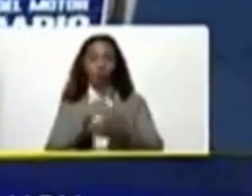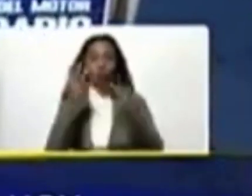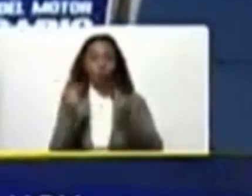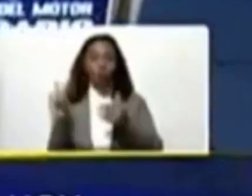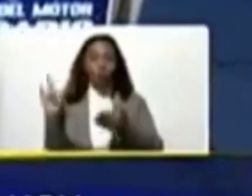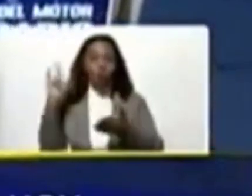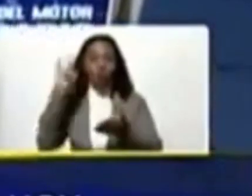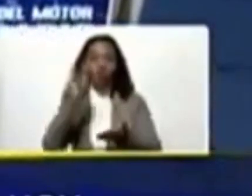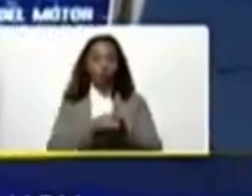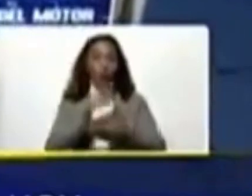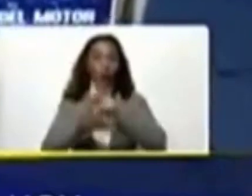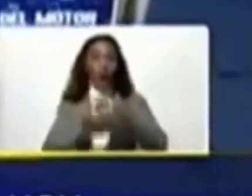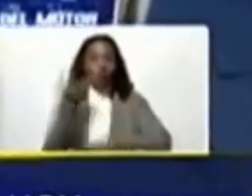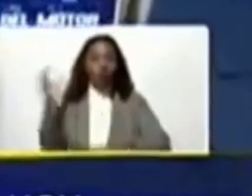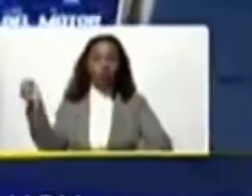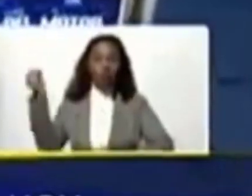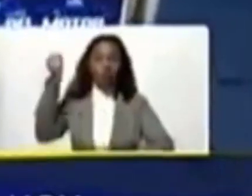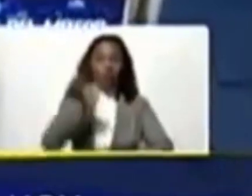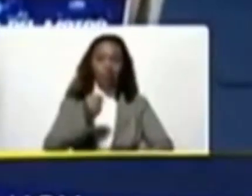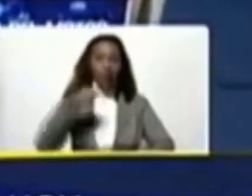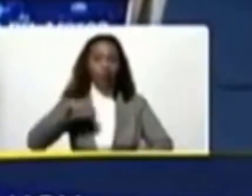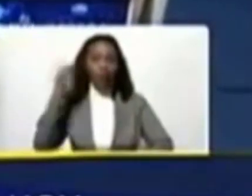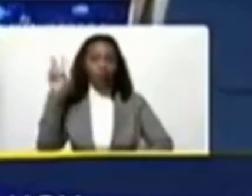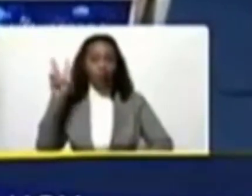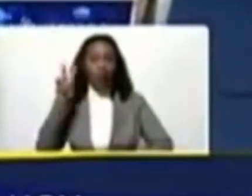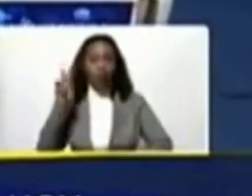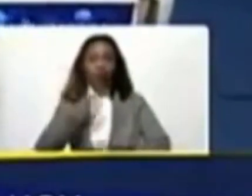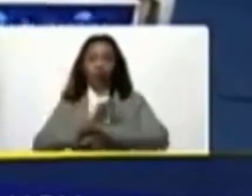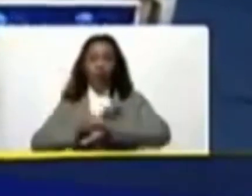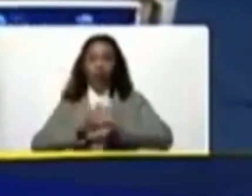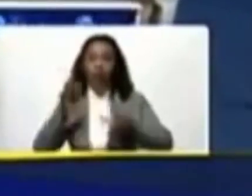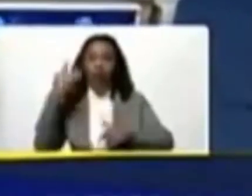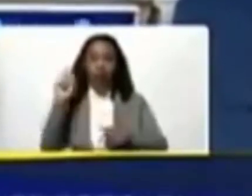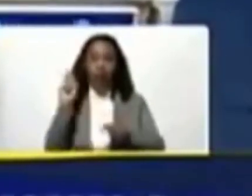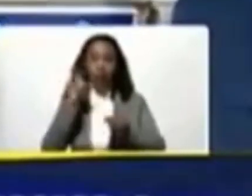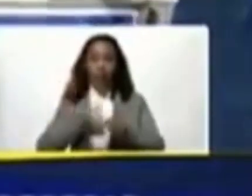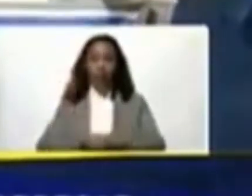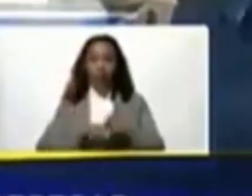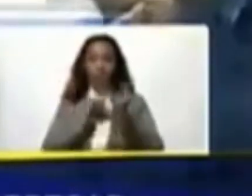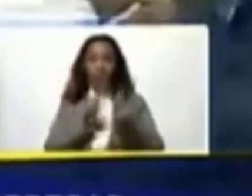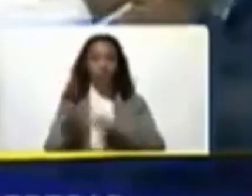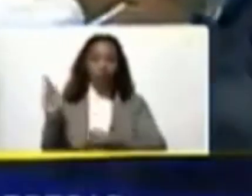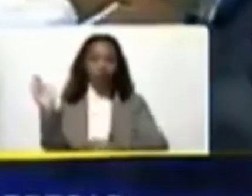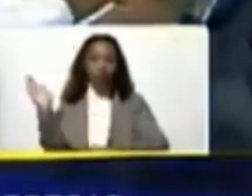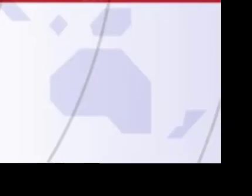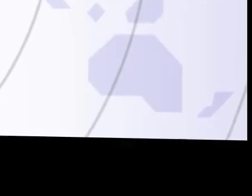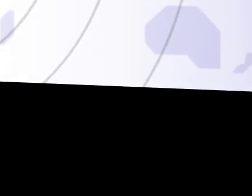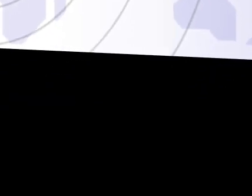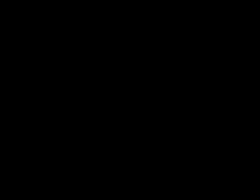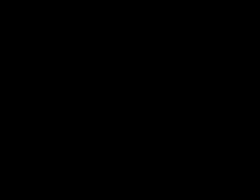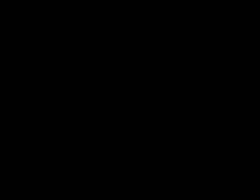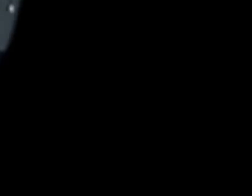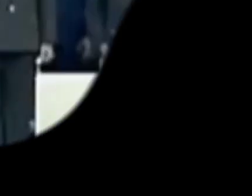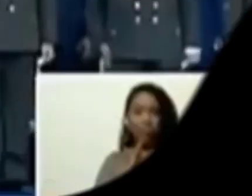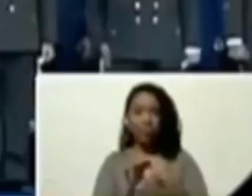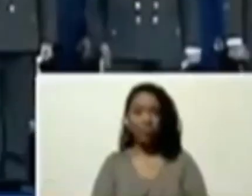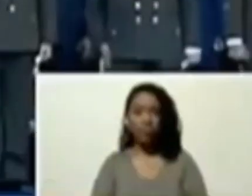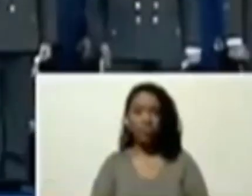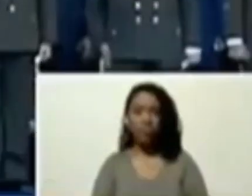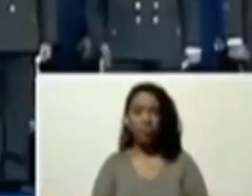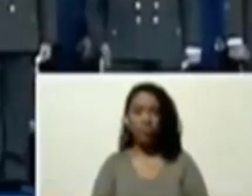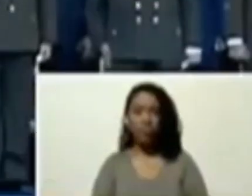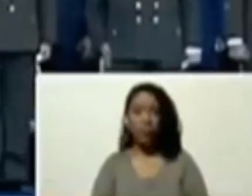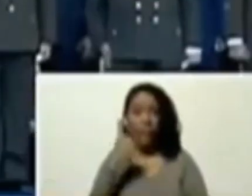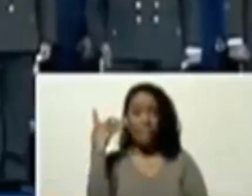señores, nada más y nada menos que ante la justicia estadounidense. En noticias del momento, continuamos con más información. Mil